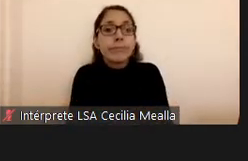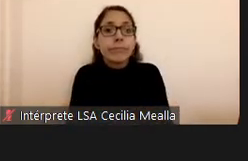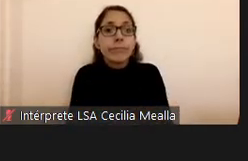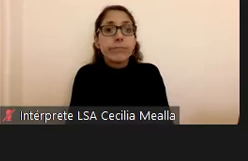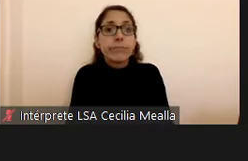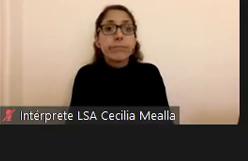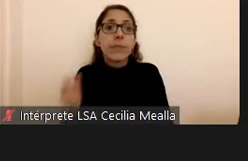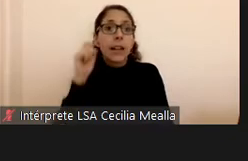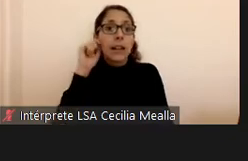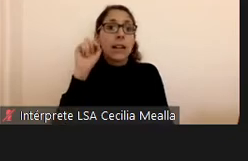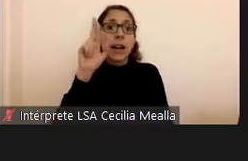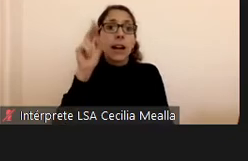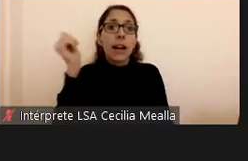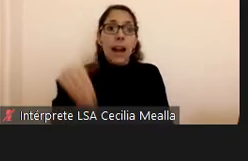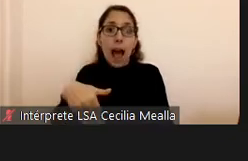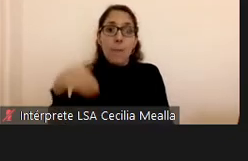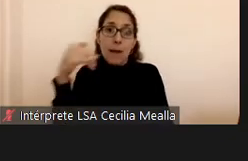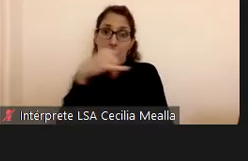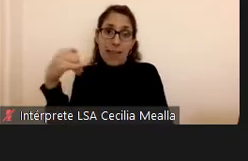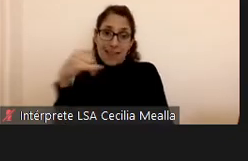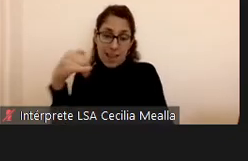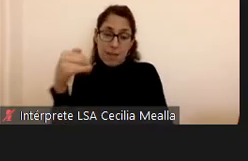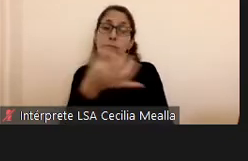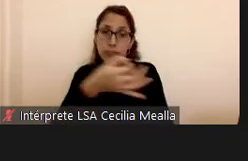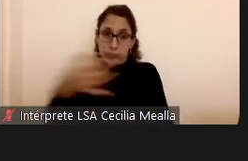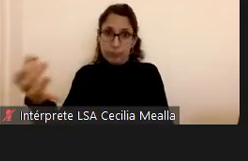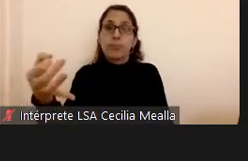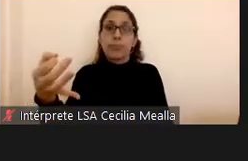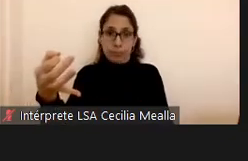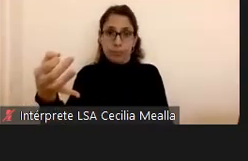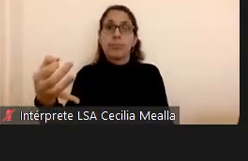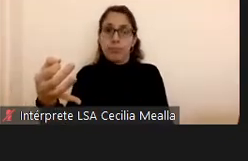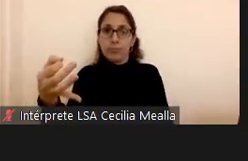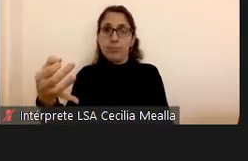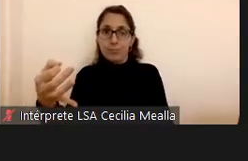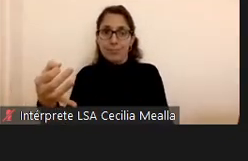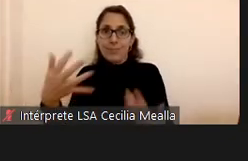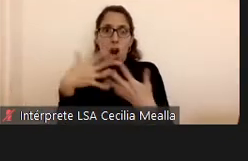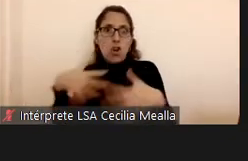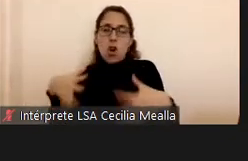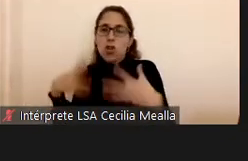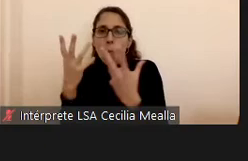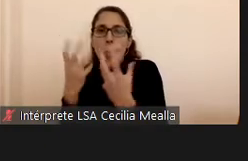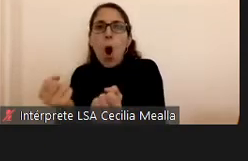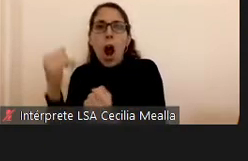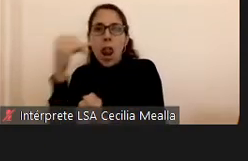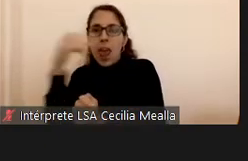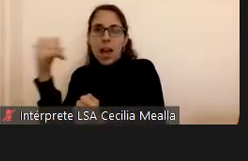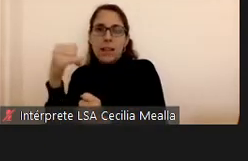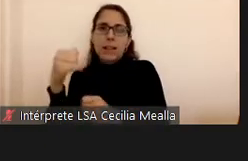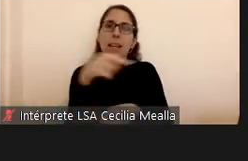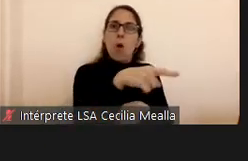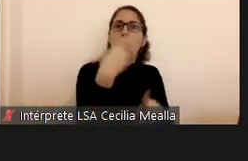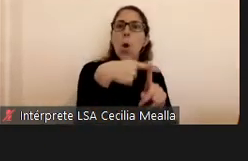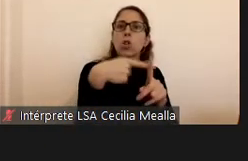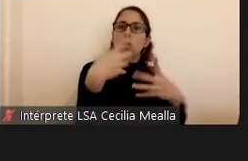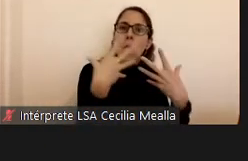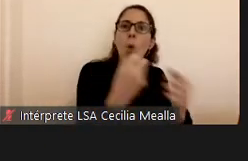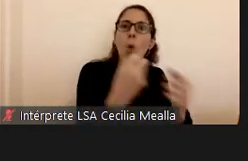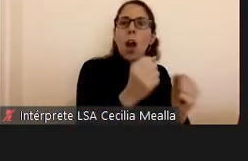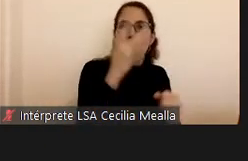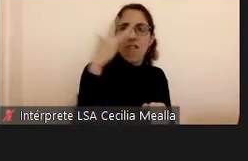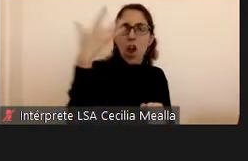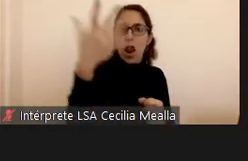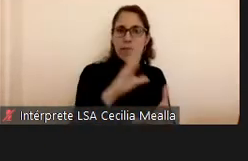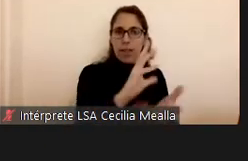Gram negativa. Gram negativas, muy bien. Perfecto. Entonces acá, en la 62G,